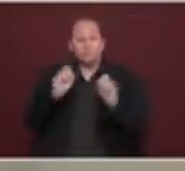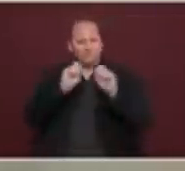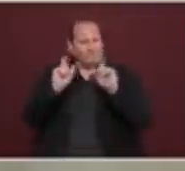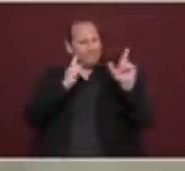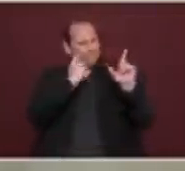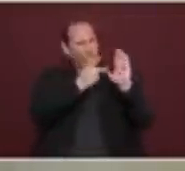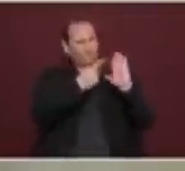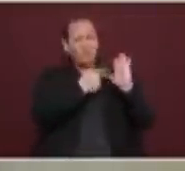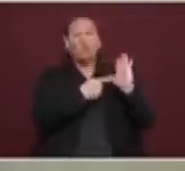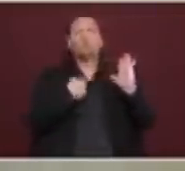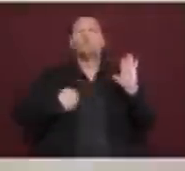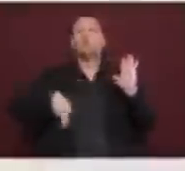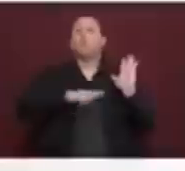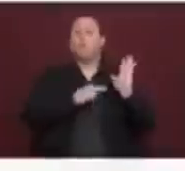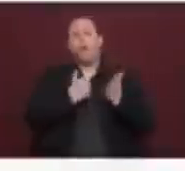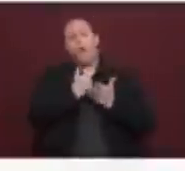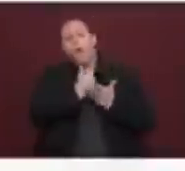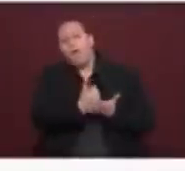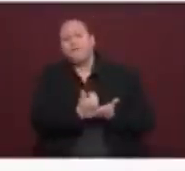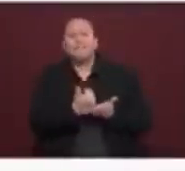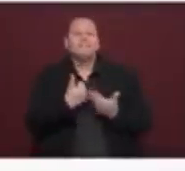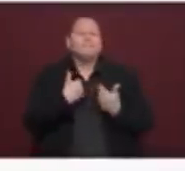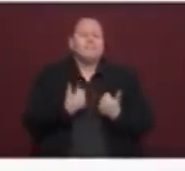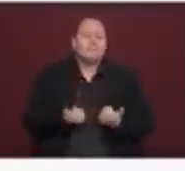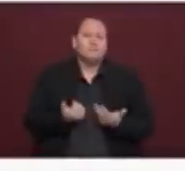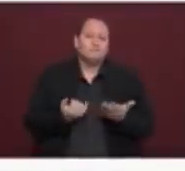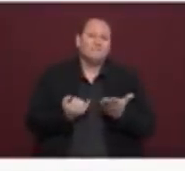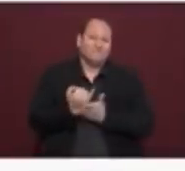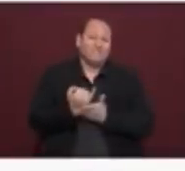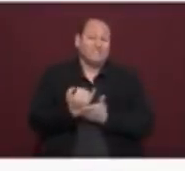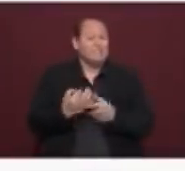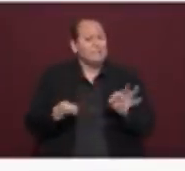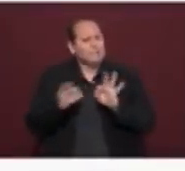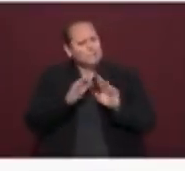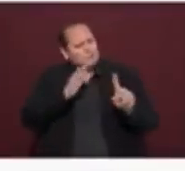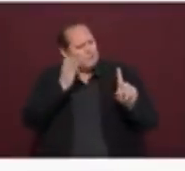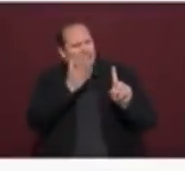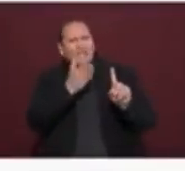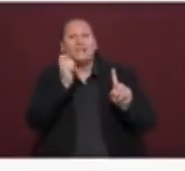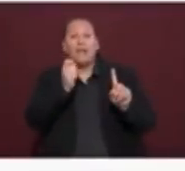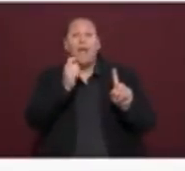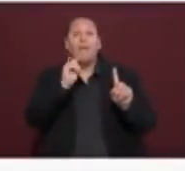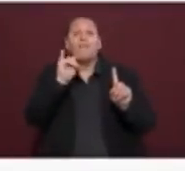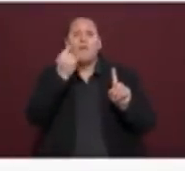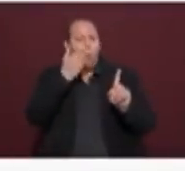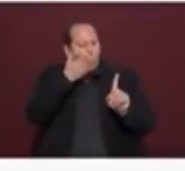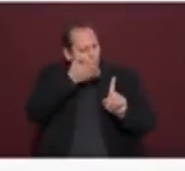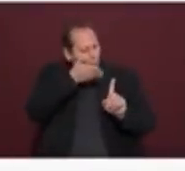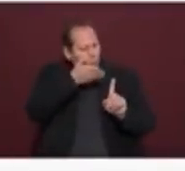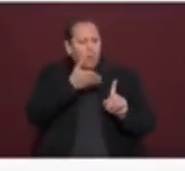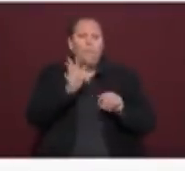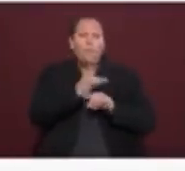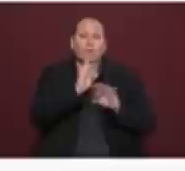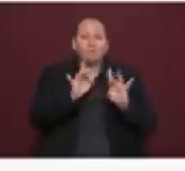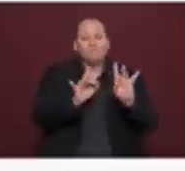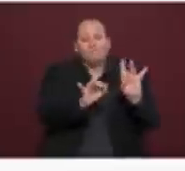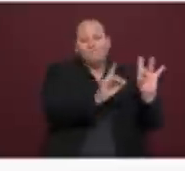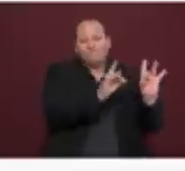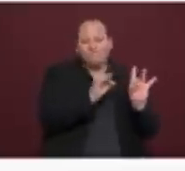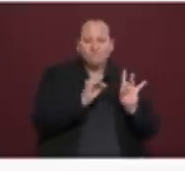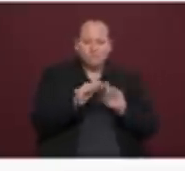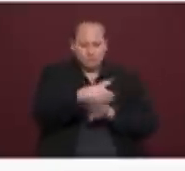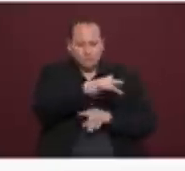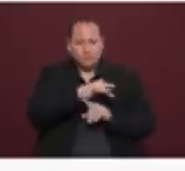reforzamos determinamos que era una parte prioritaria la atención a tijuana por lo que estaba sucediendo y se